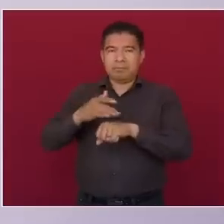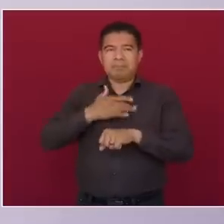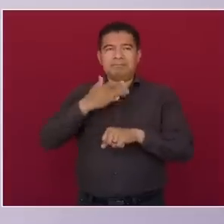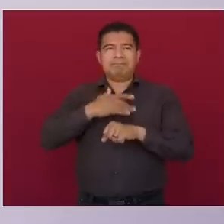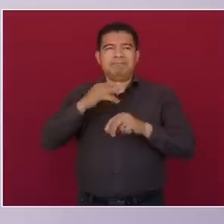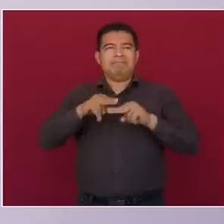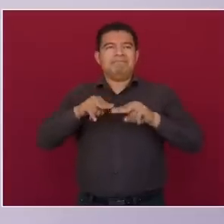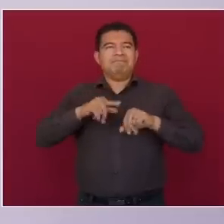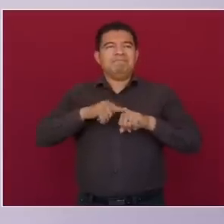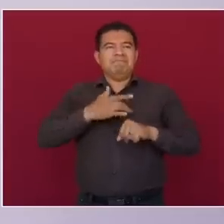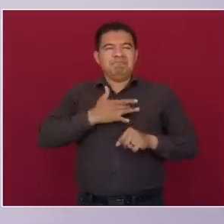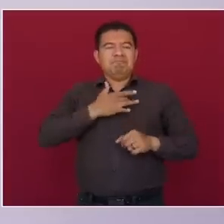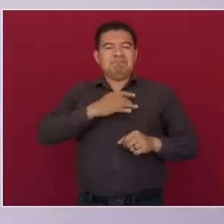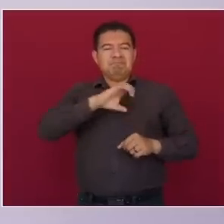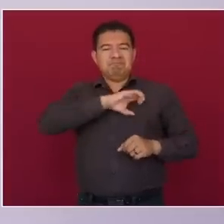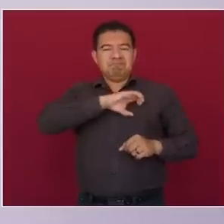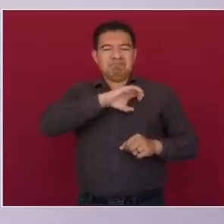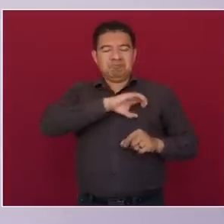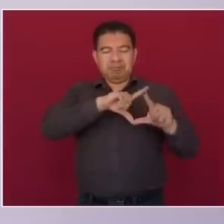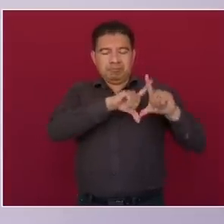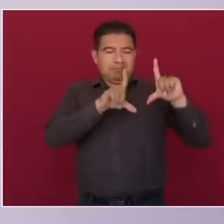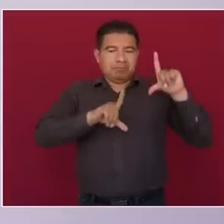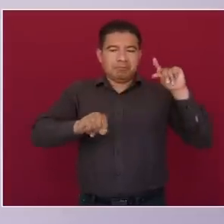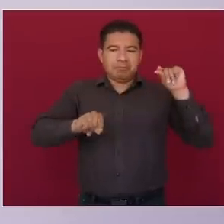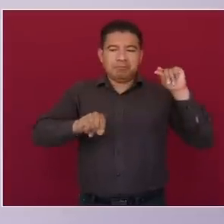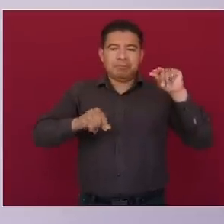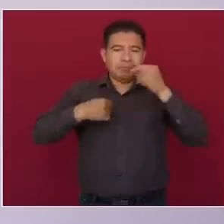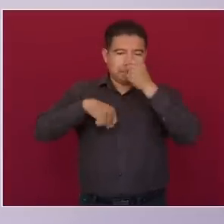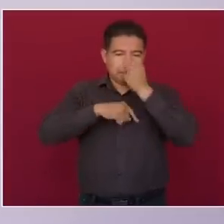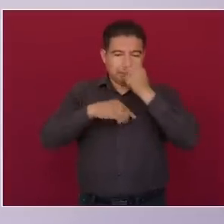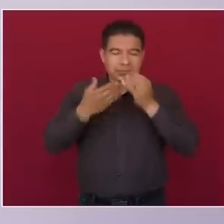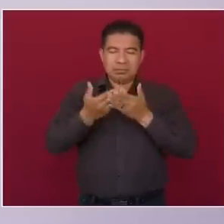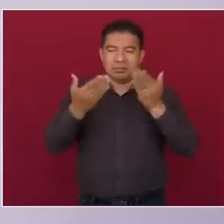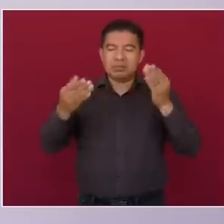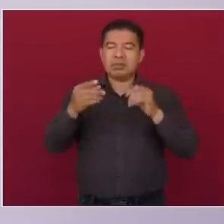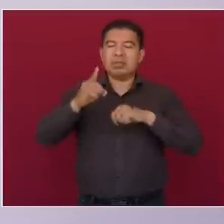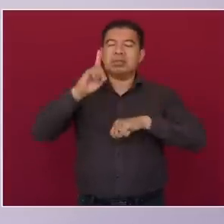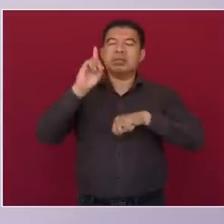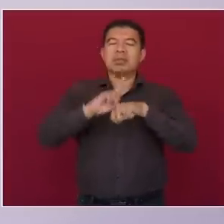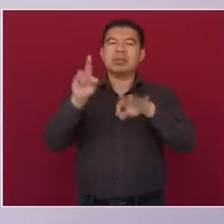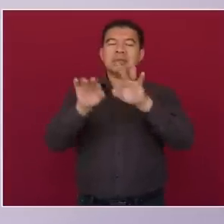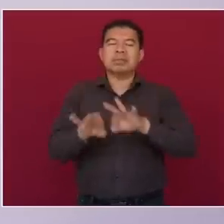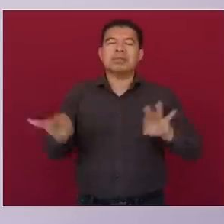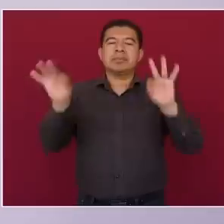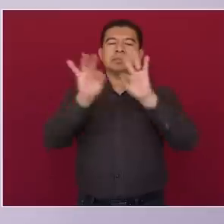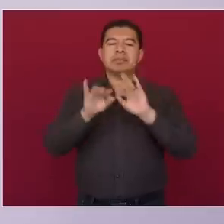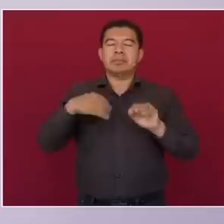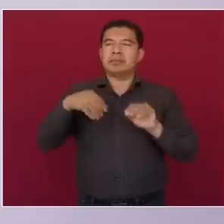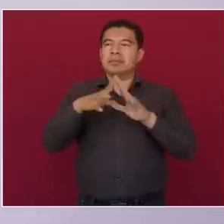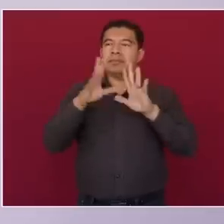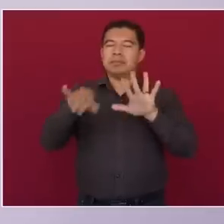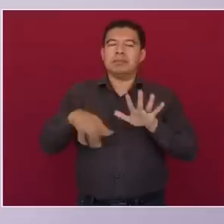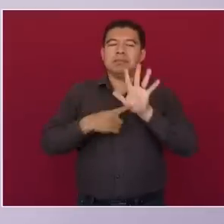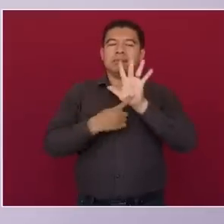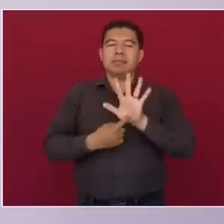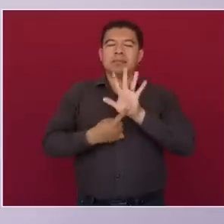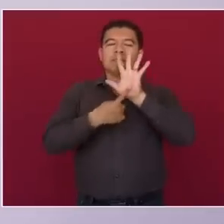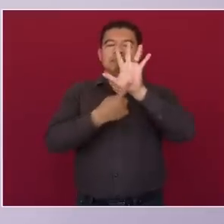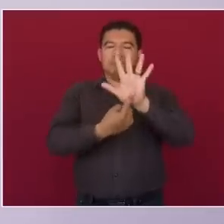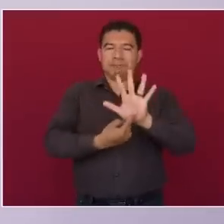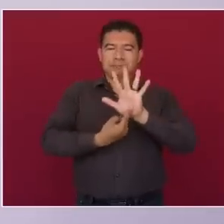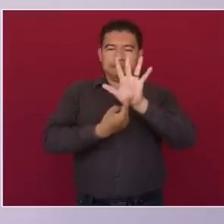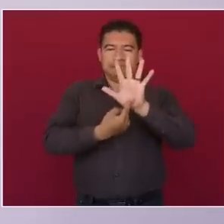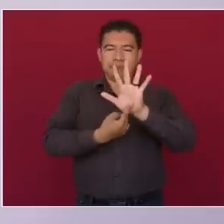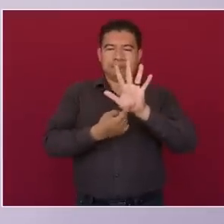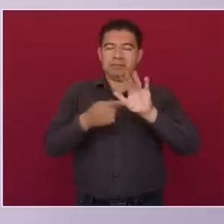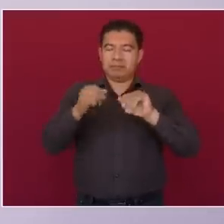nos contactaron para que en este importante día se pudiera exhibir aquí en la refinería la obra